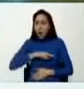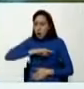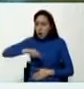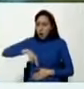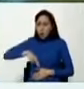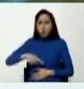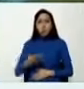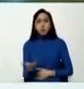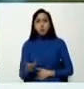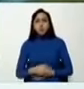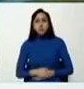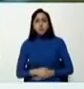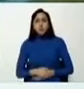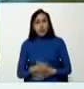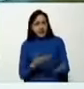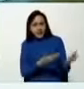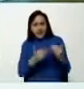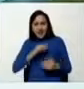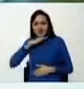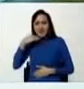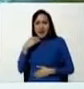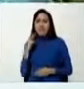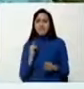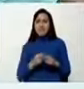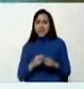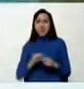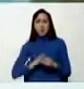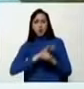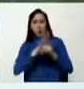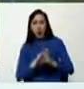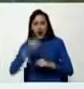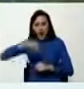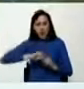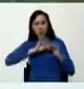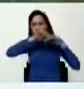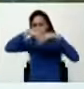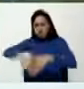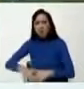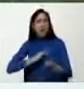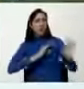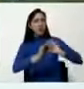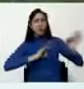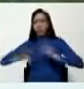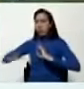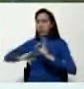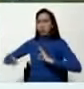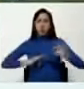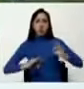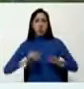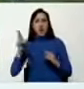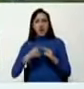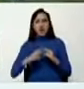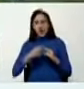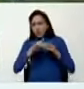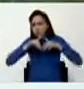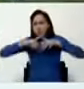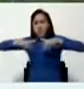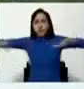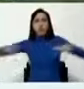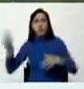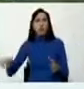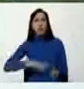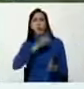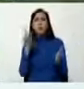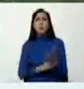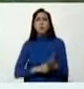esas variantes más peligrosas que la brasileña, mandarlas a Venezuela para contaminar el Táchira y contaminar el